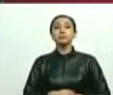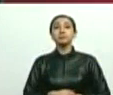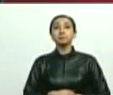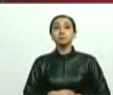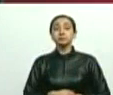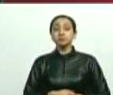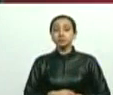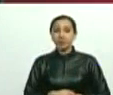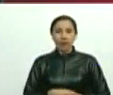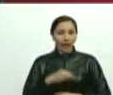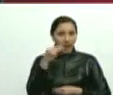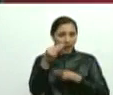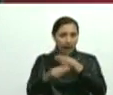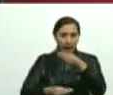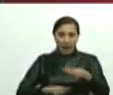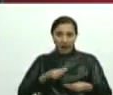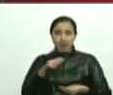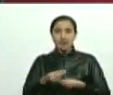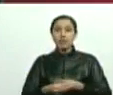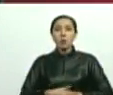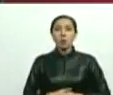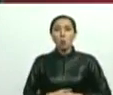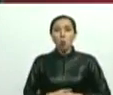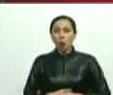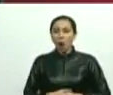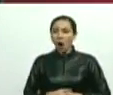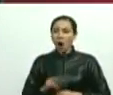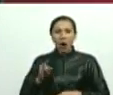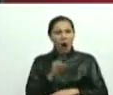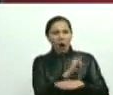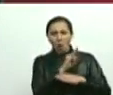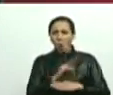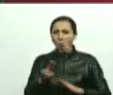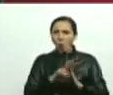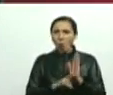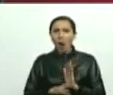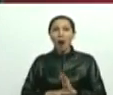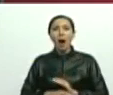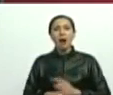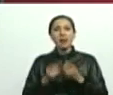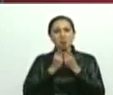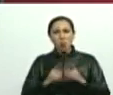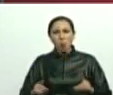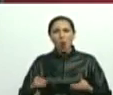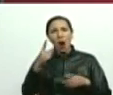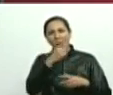a los falsos principios de la democracia burguesa